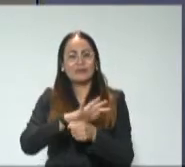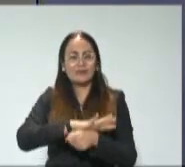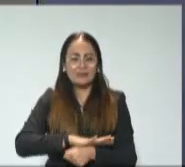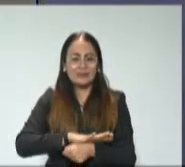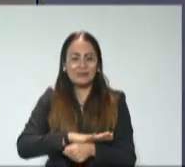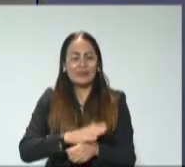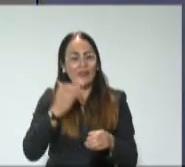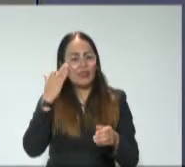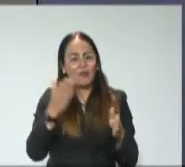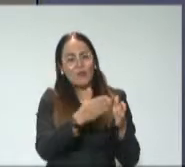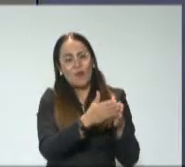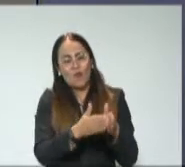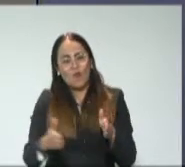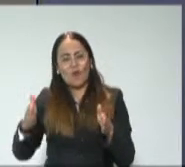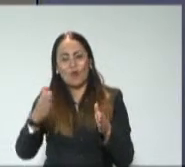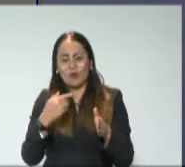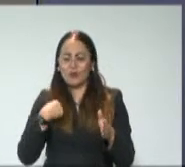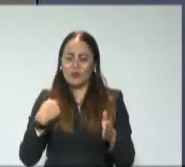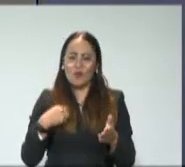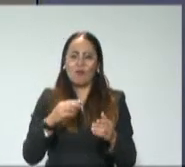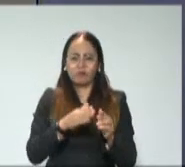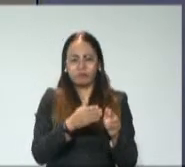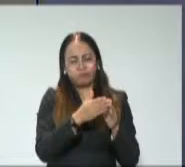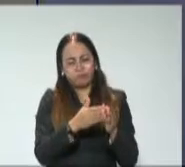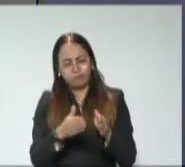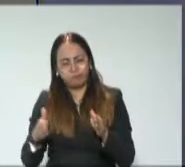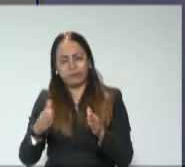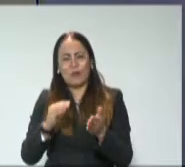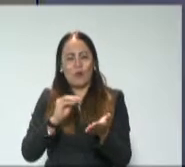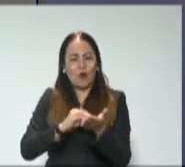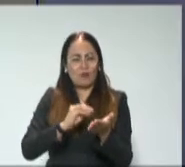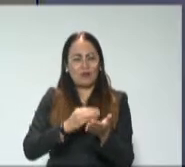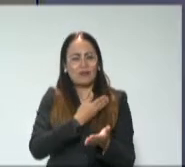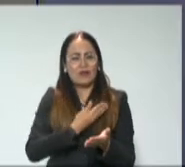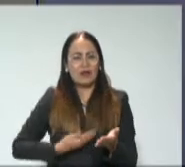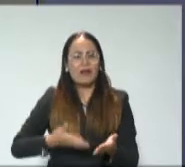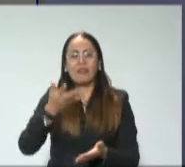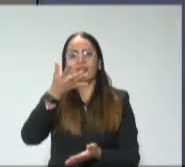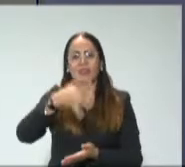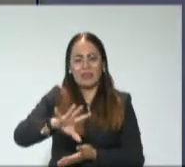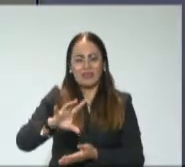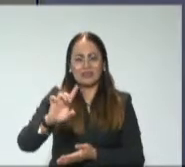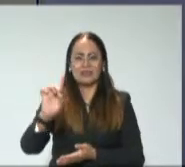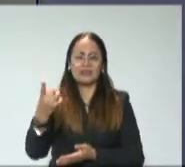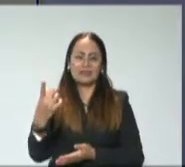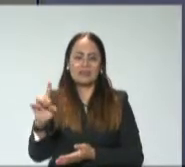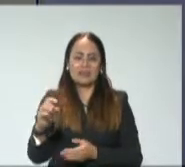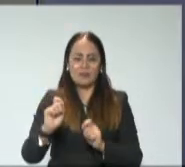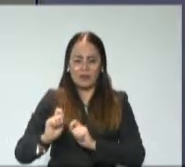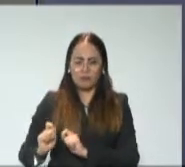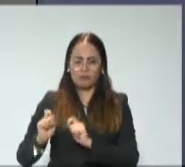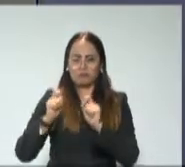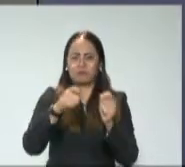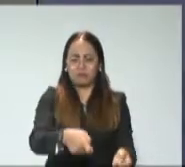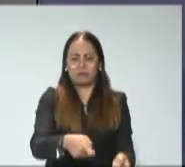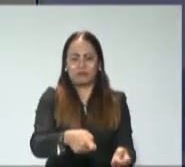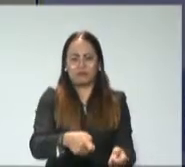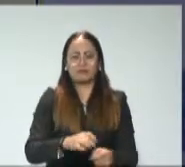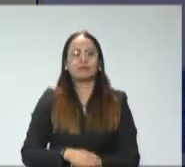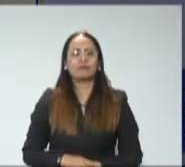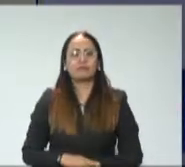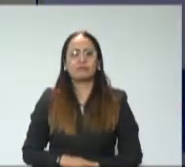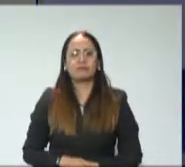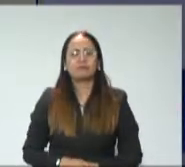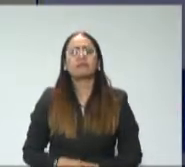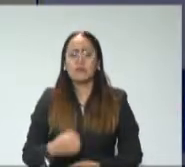prolongara en el tiempo como comisionado presidente para el 10 de diciembre entregar naturalmente la estafeta siguiendo